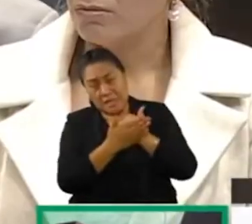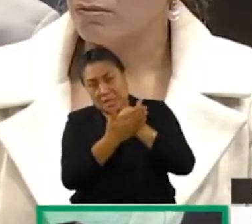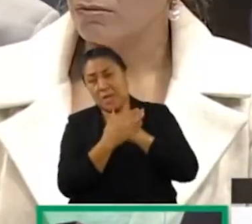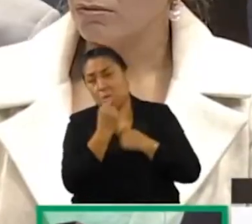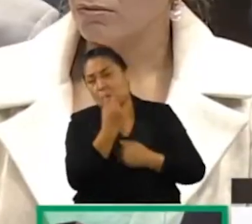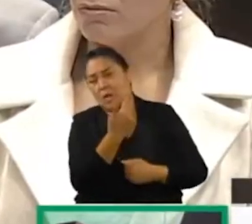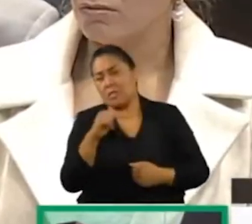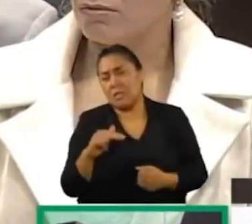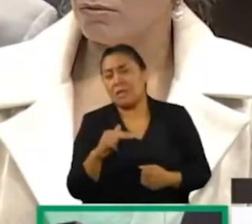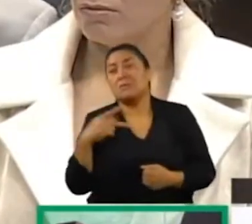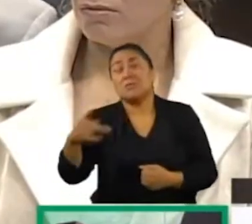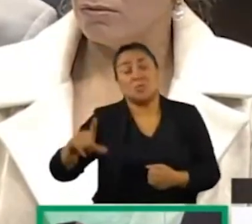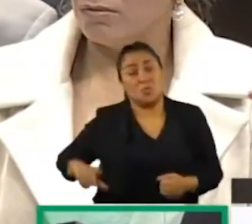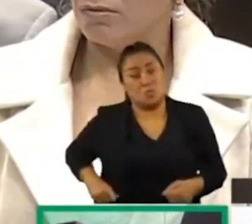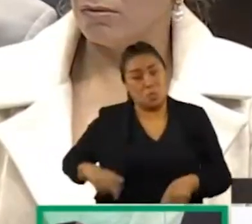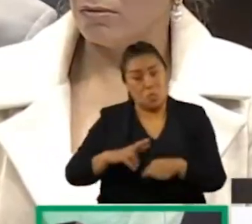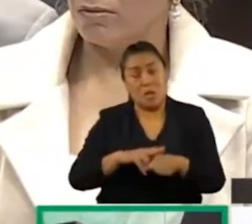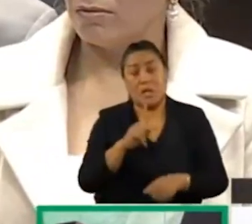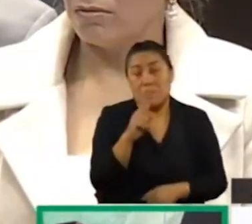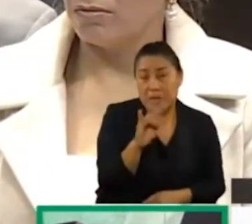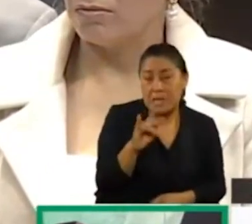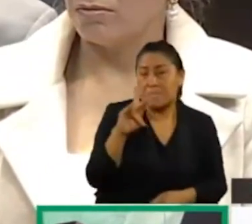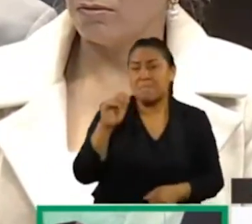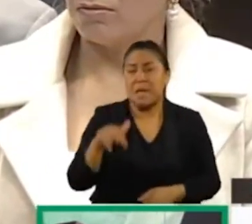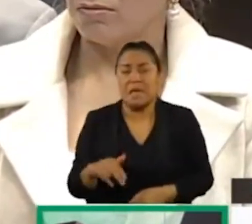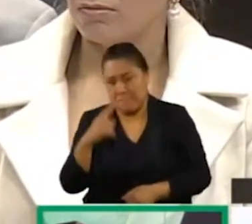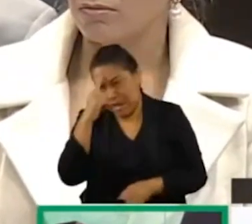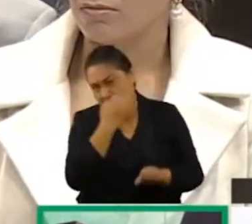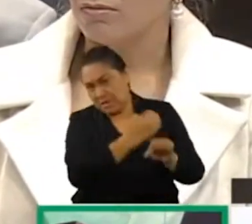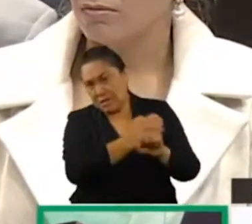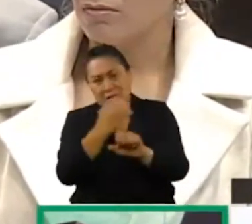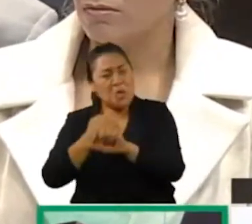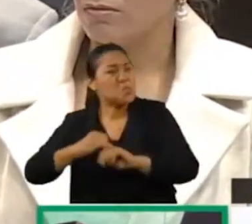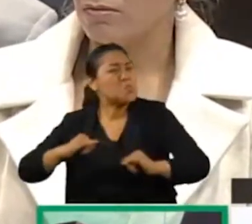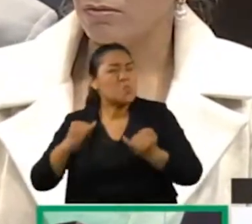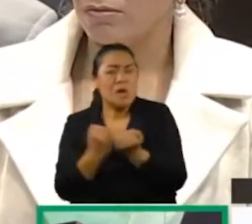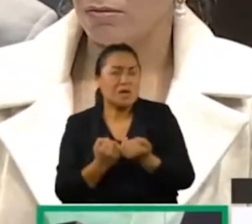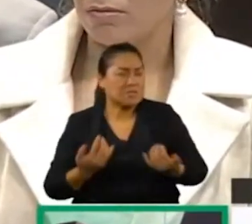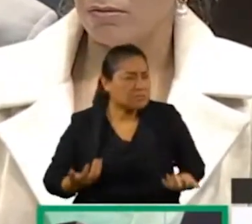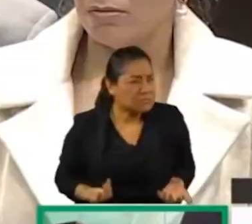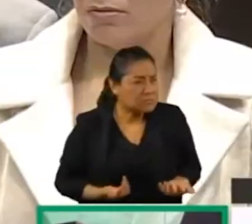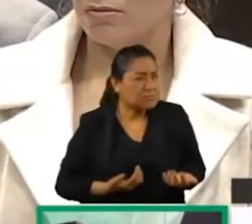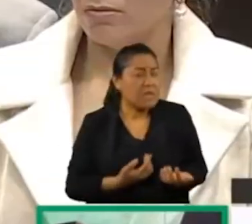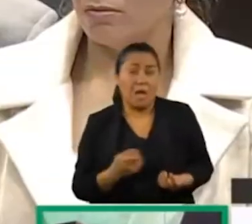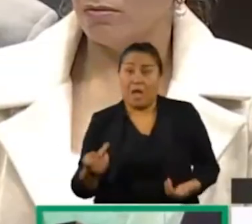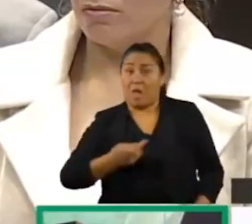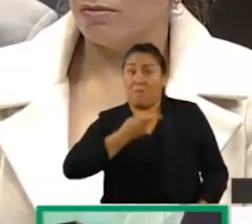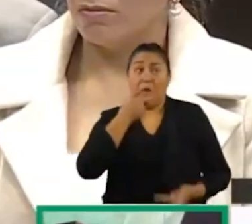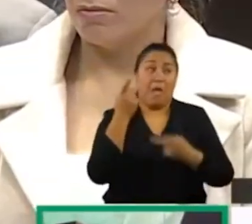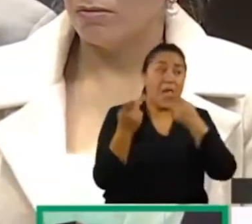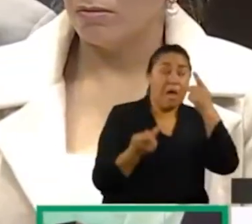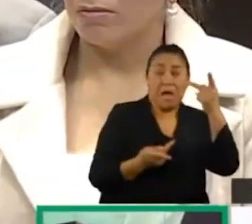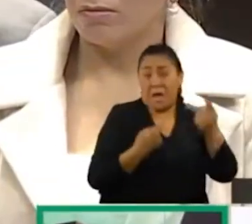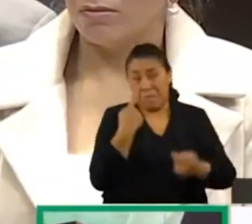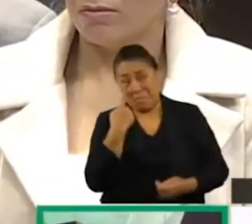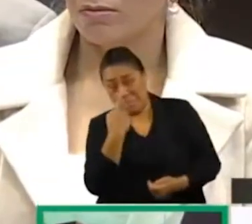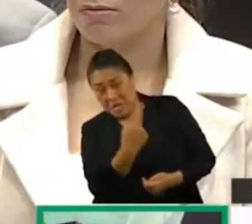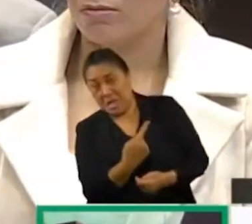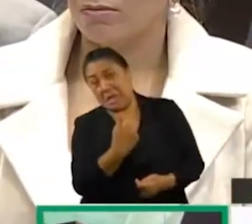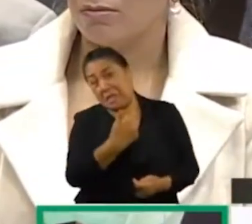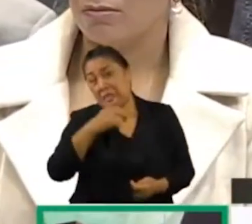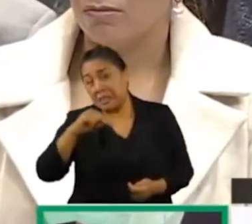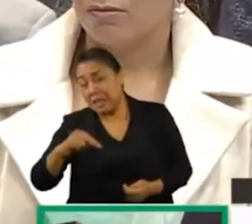gobernadores priistas y panistas para sus estados. Se rasgan las vestiduras por la Guardia